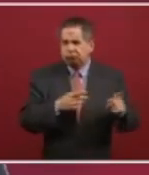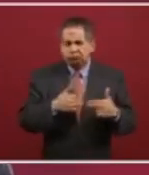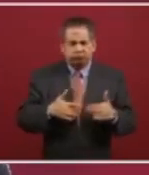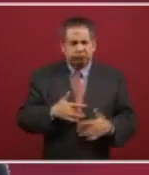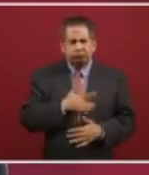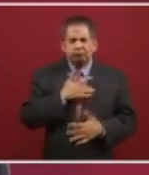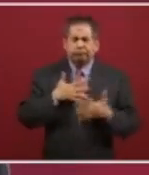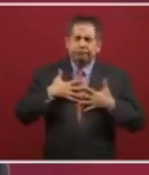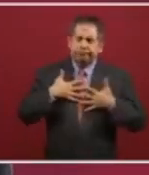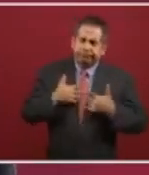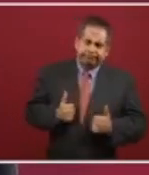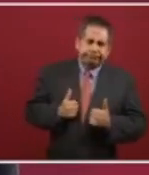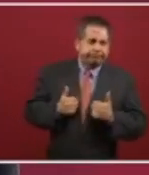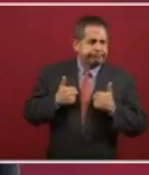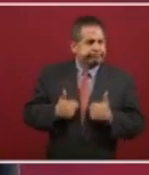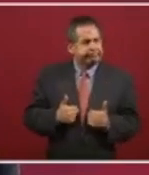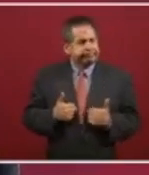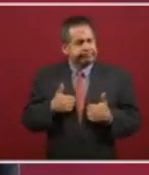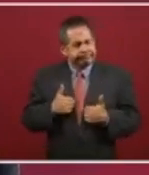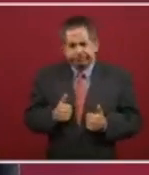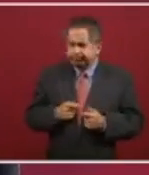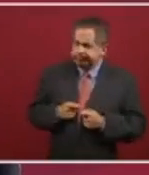humano,